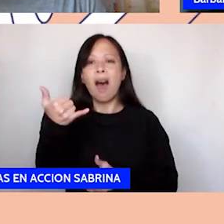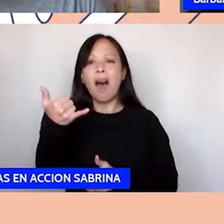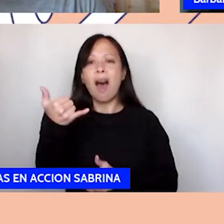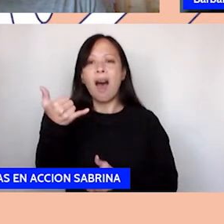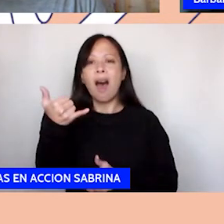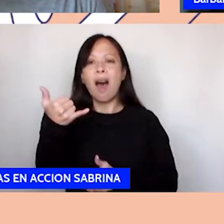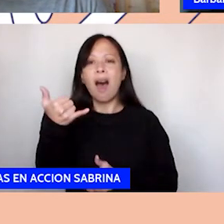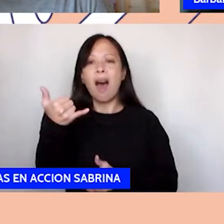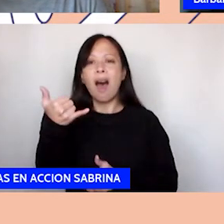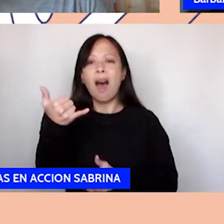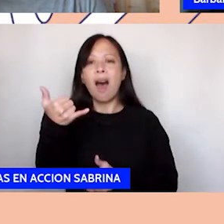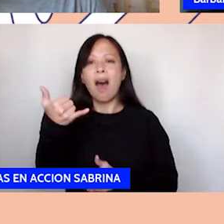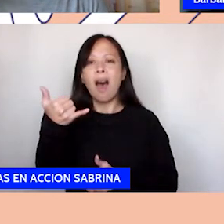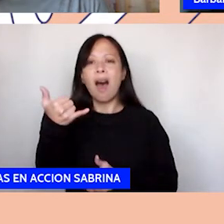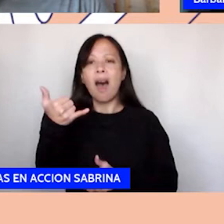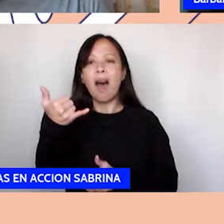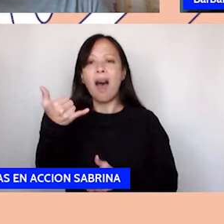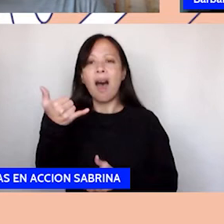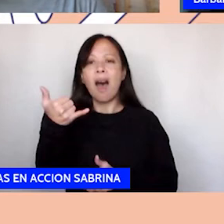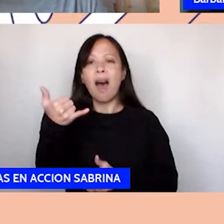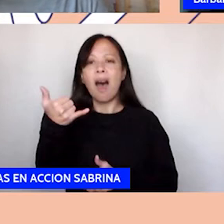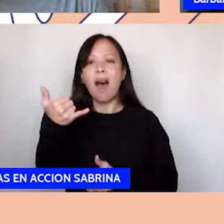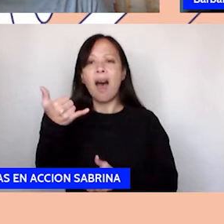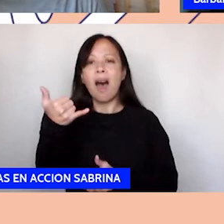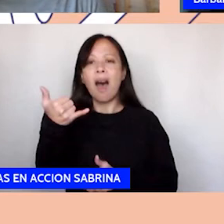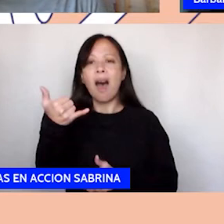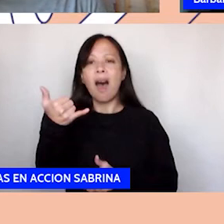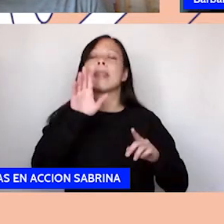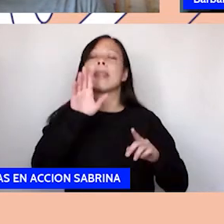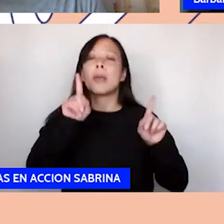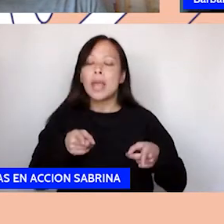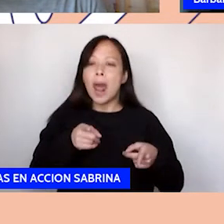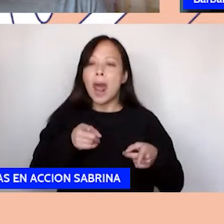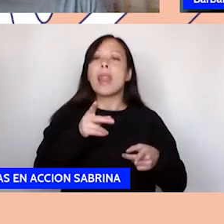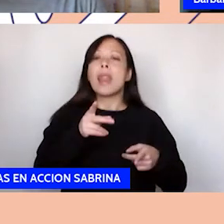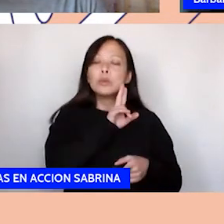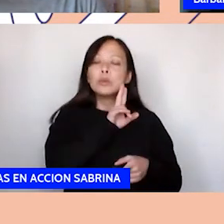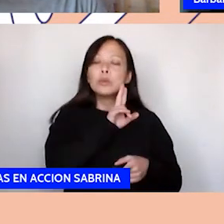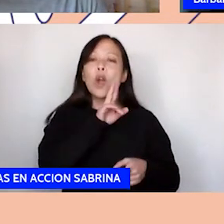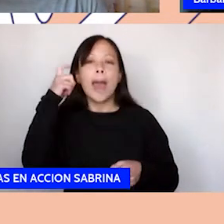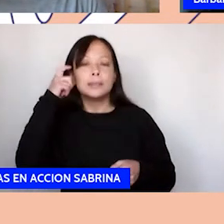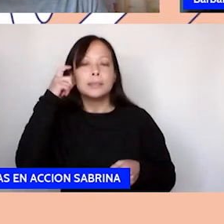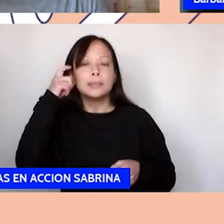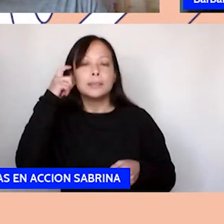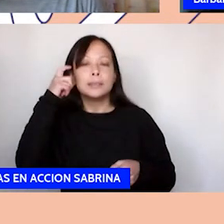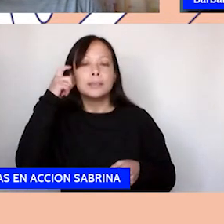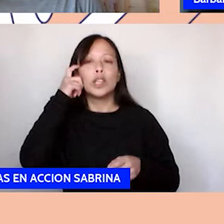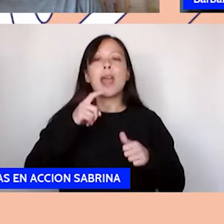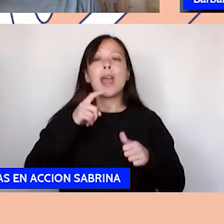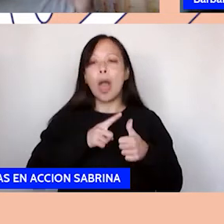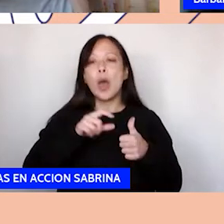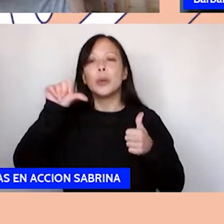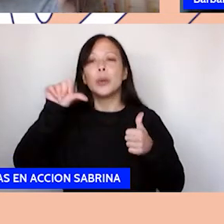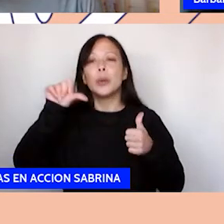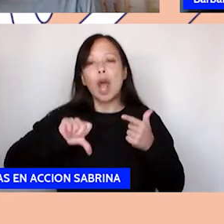gente que está en psicología, por ejemplo, en biología, y que ahora están con temas de Salesforce, y pues nada, es